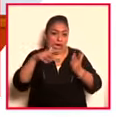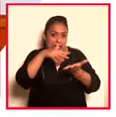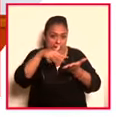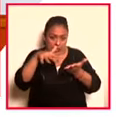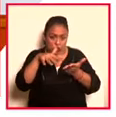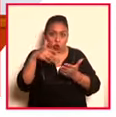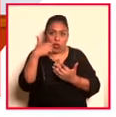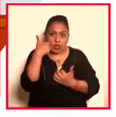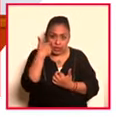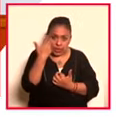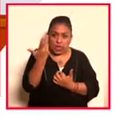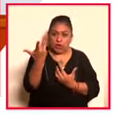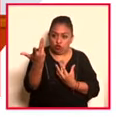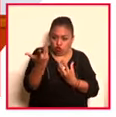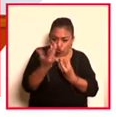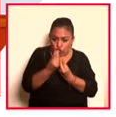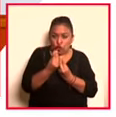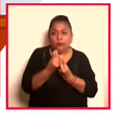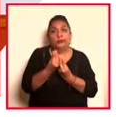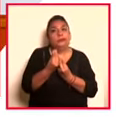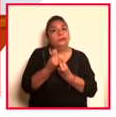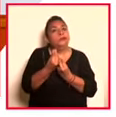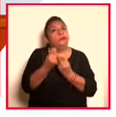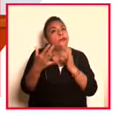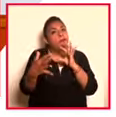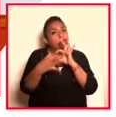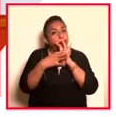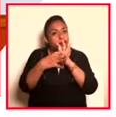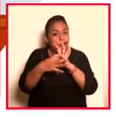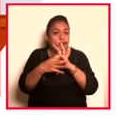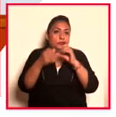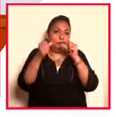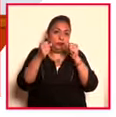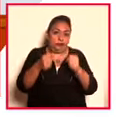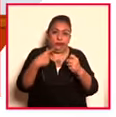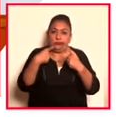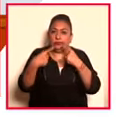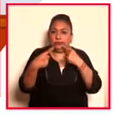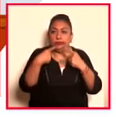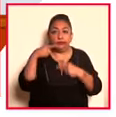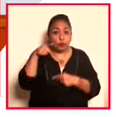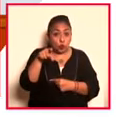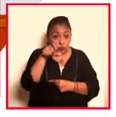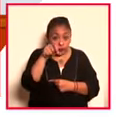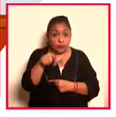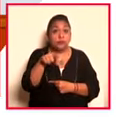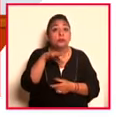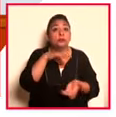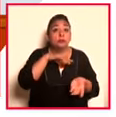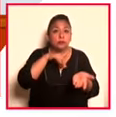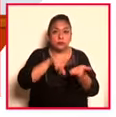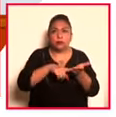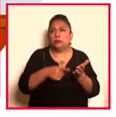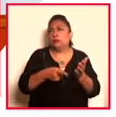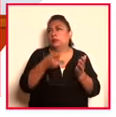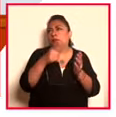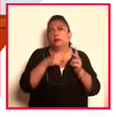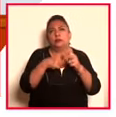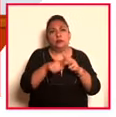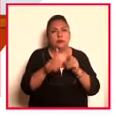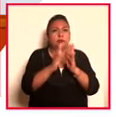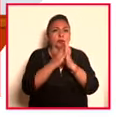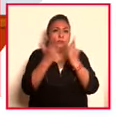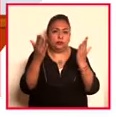establecer con ellos, con ellas vínculos. Seguramente es un diálogo que tú misma estableciste con los primeros libros y autores a los que